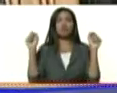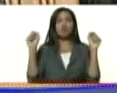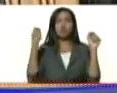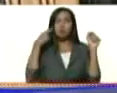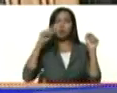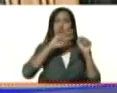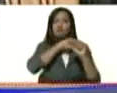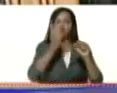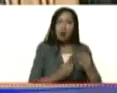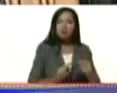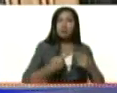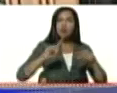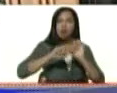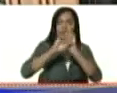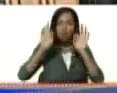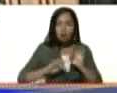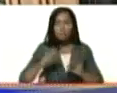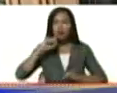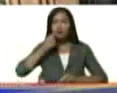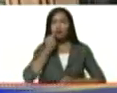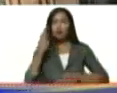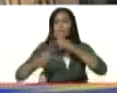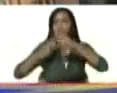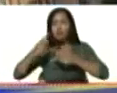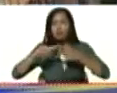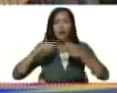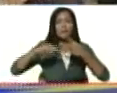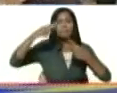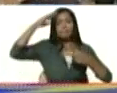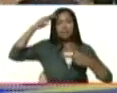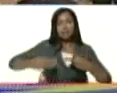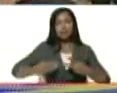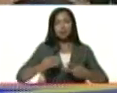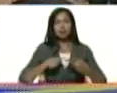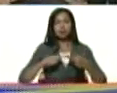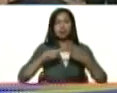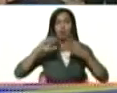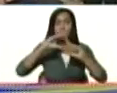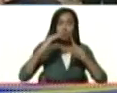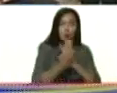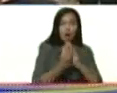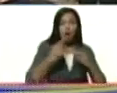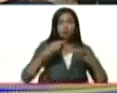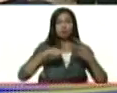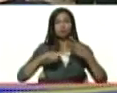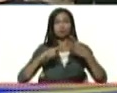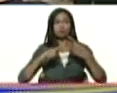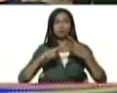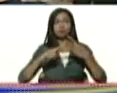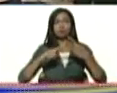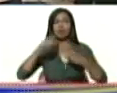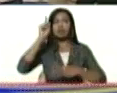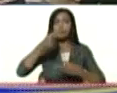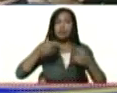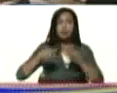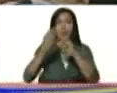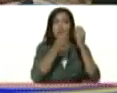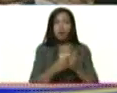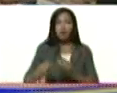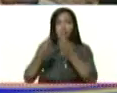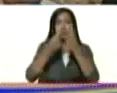gran potencia política, militar, cultural y también